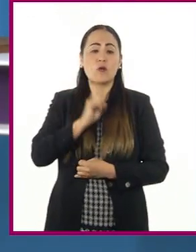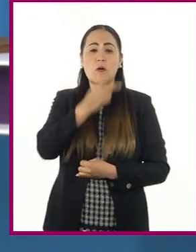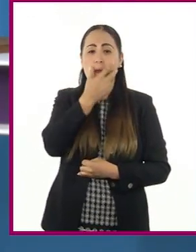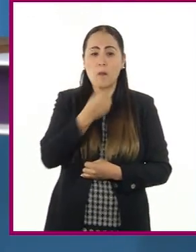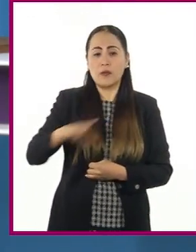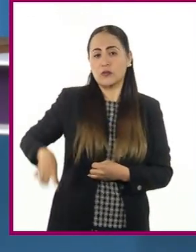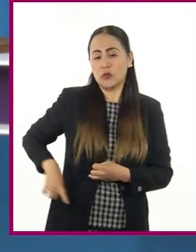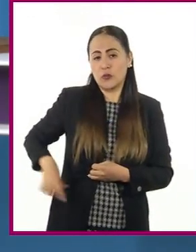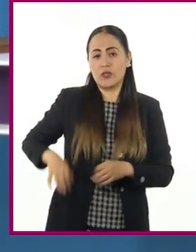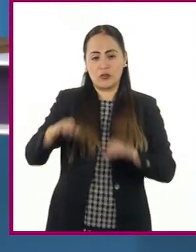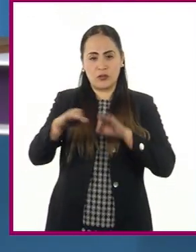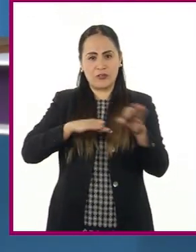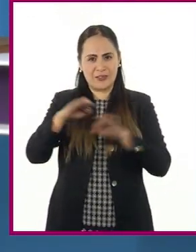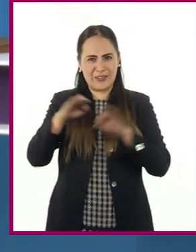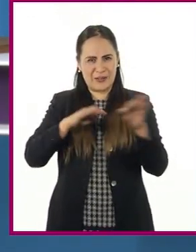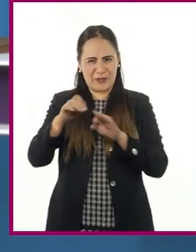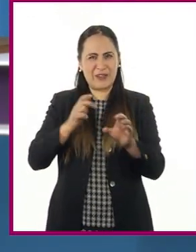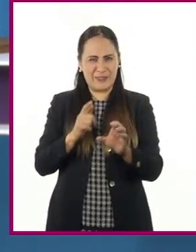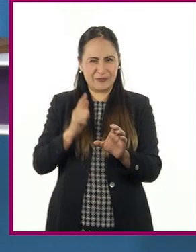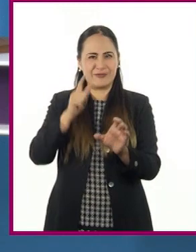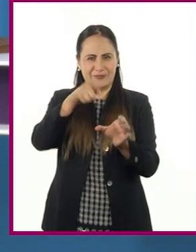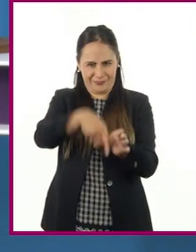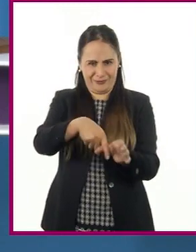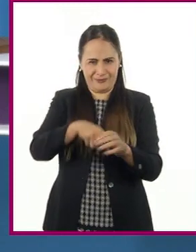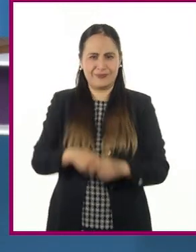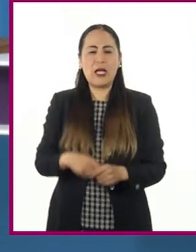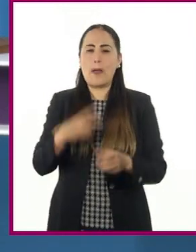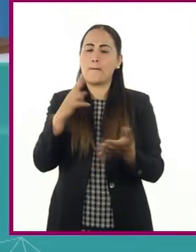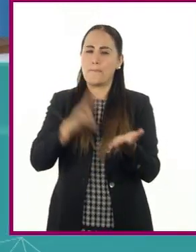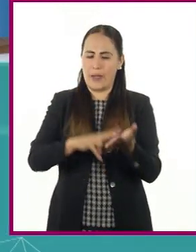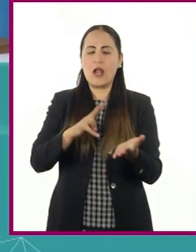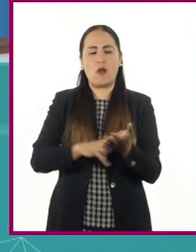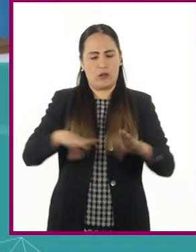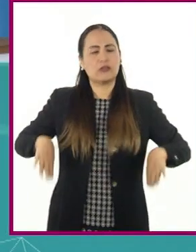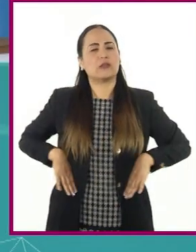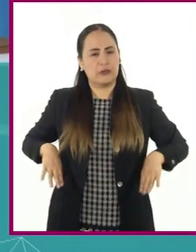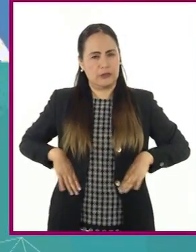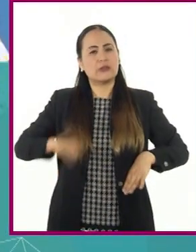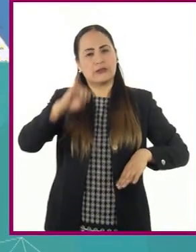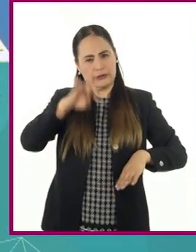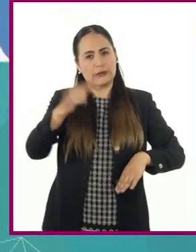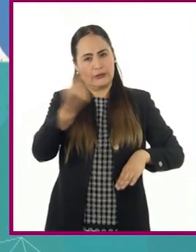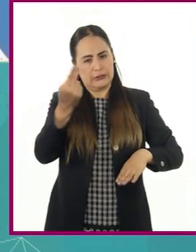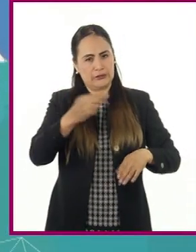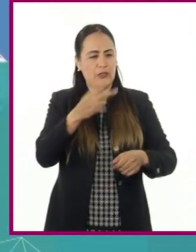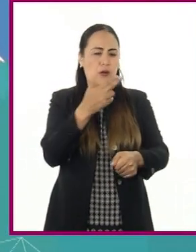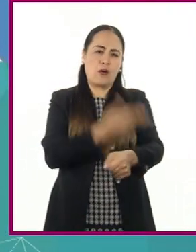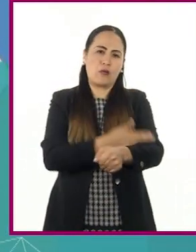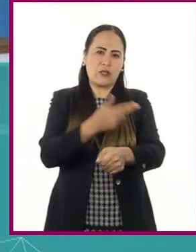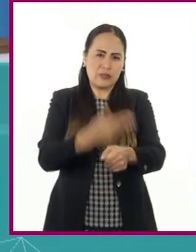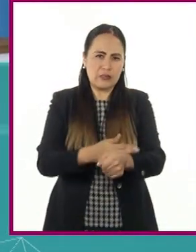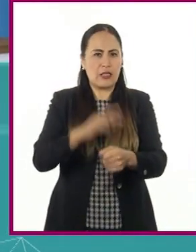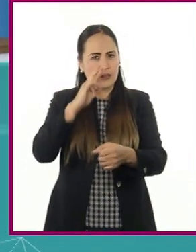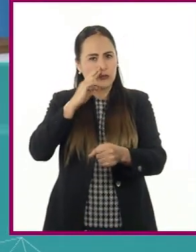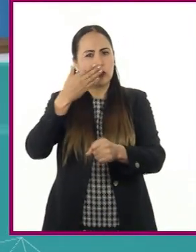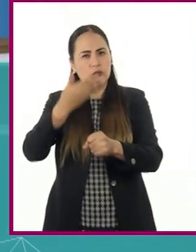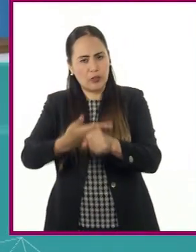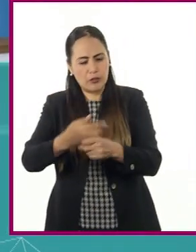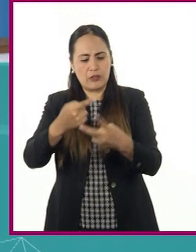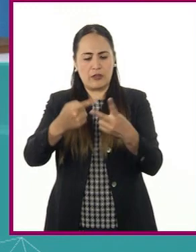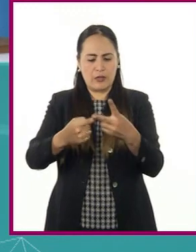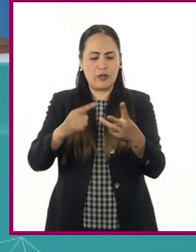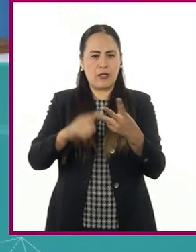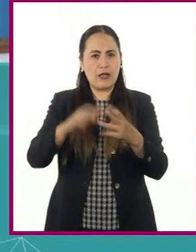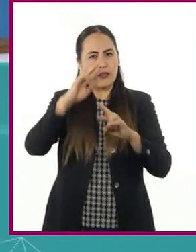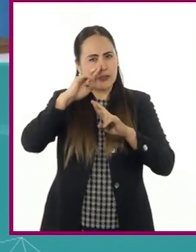servidores públicos deben poseer ciertos valores, como son la honestidad, la responsabilidad, el